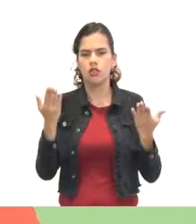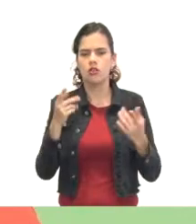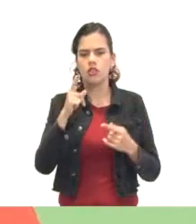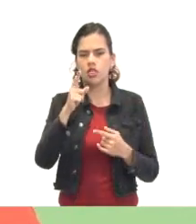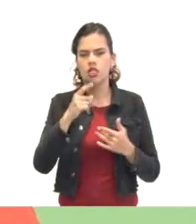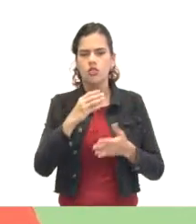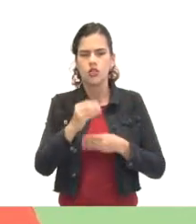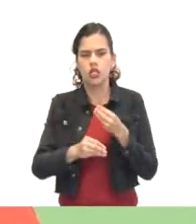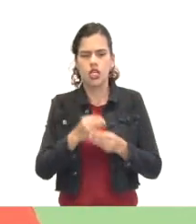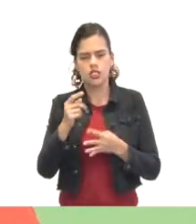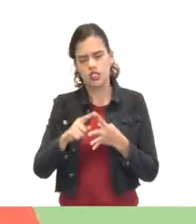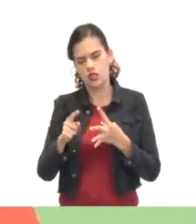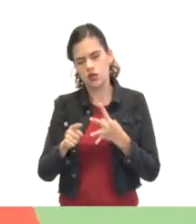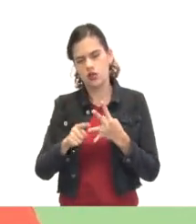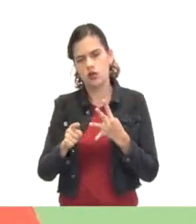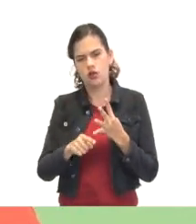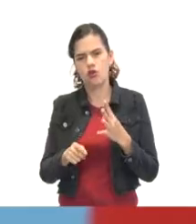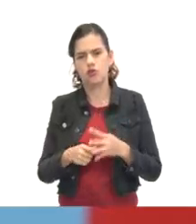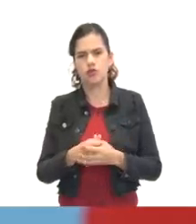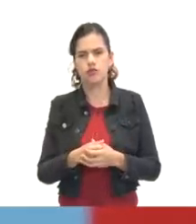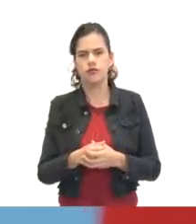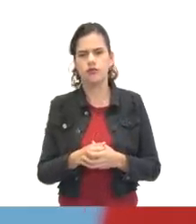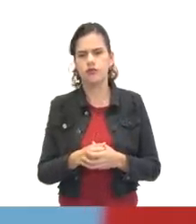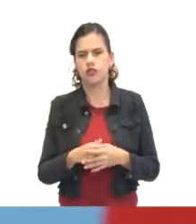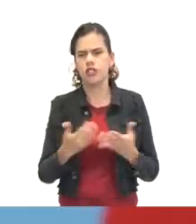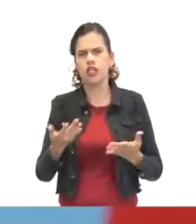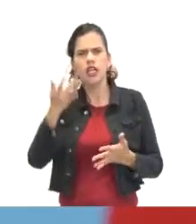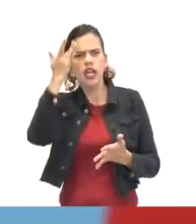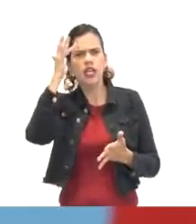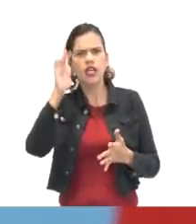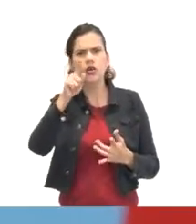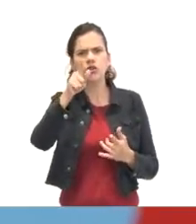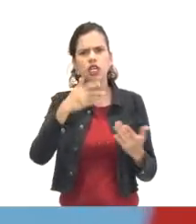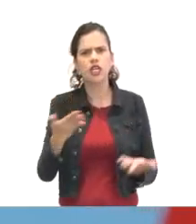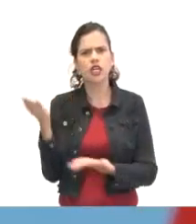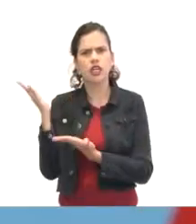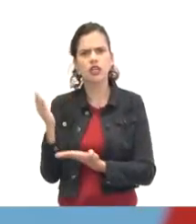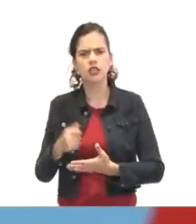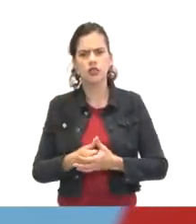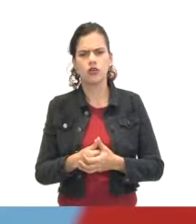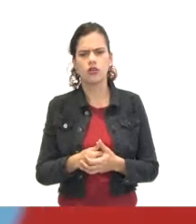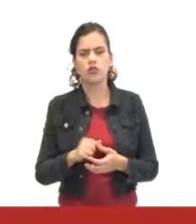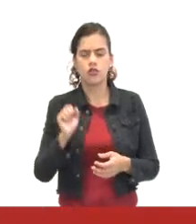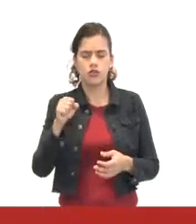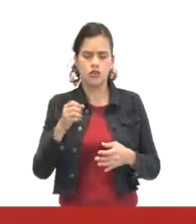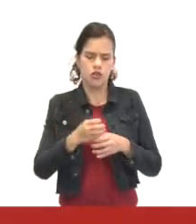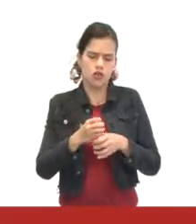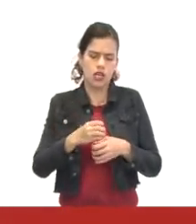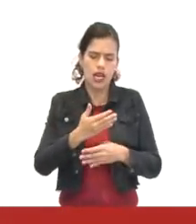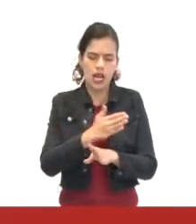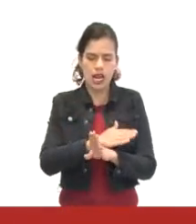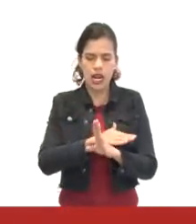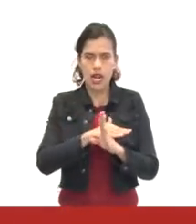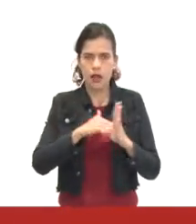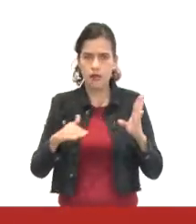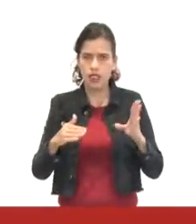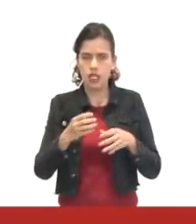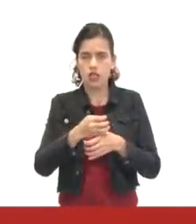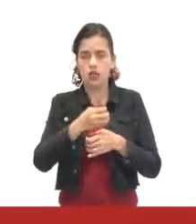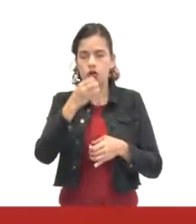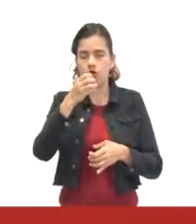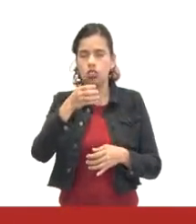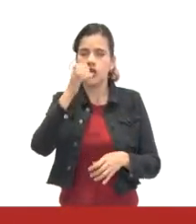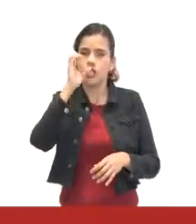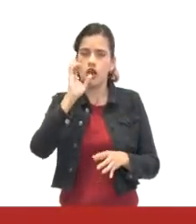de hacer cosas, ¿qué creen ustedes que es esto? Sí, un recipiente, la mitad de una botella de